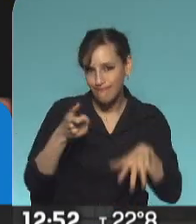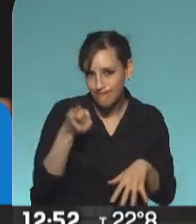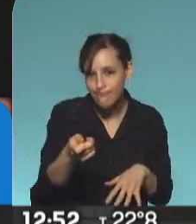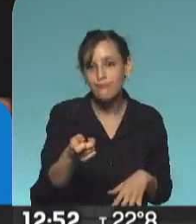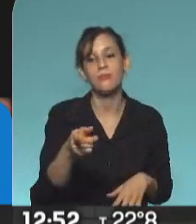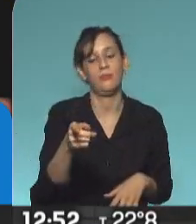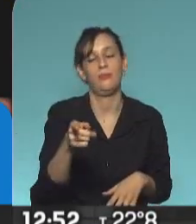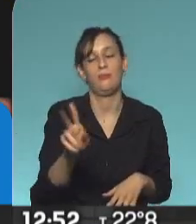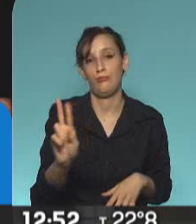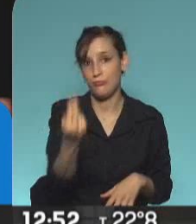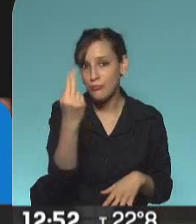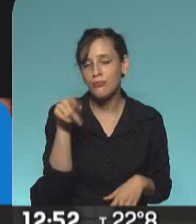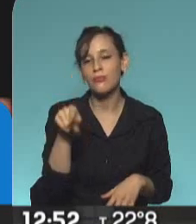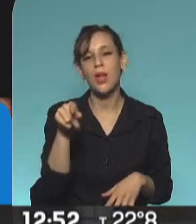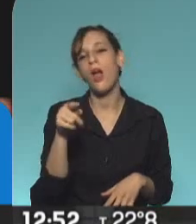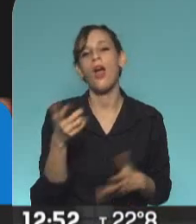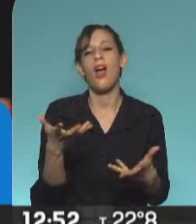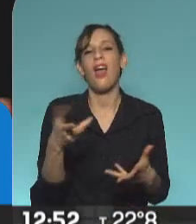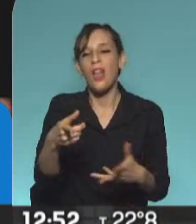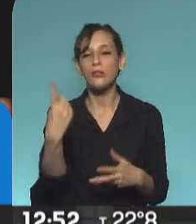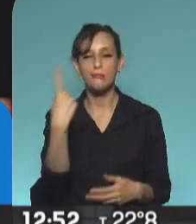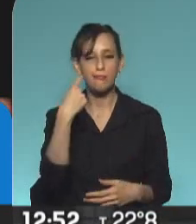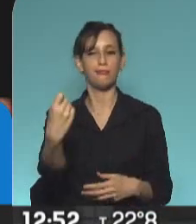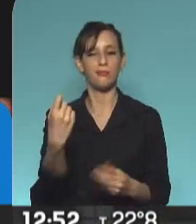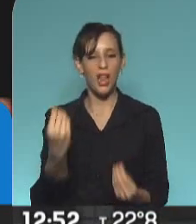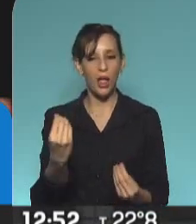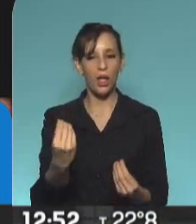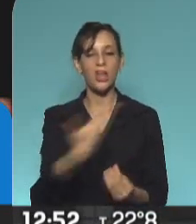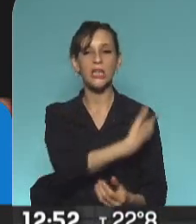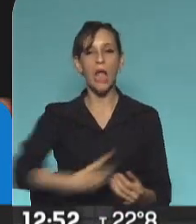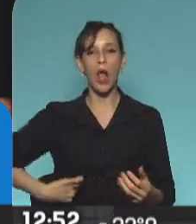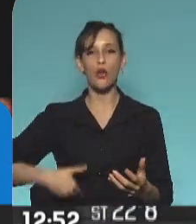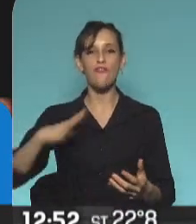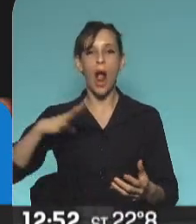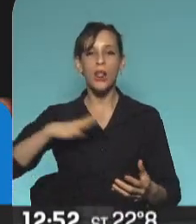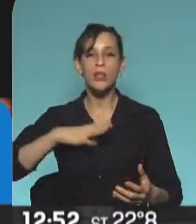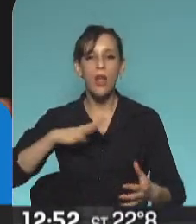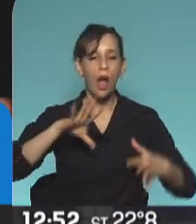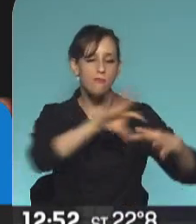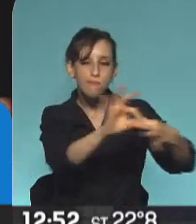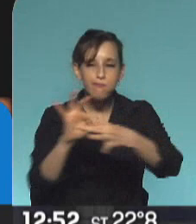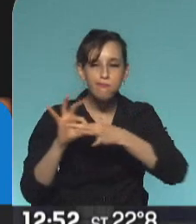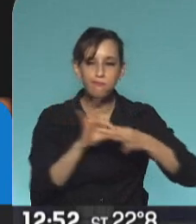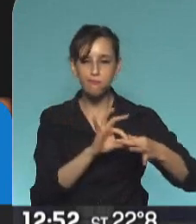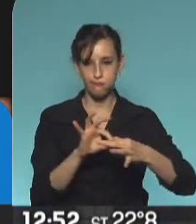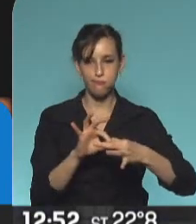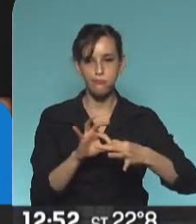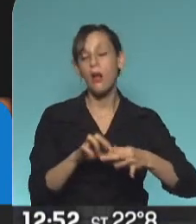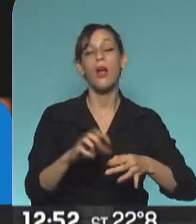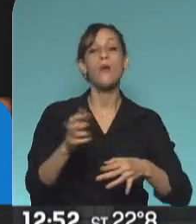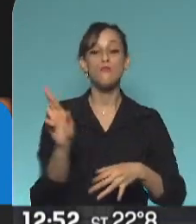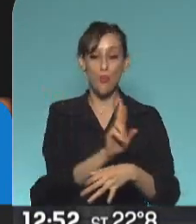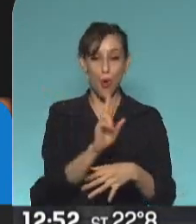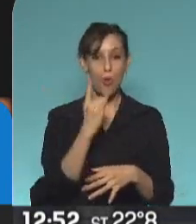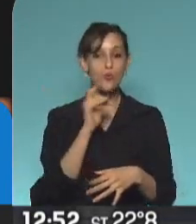estaban totalmente desarticuladas no conectadas entre sí había tres denuncias que había hecho ella y su